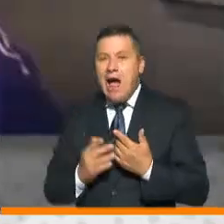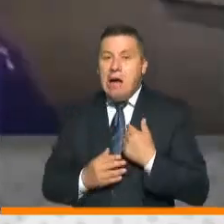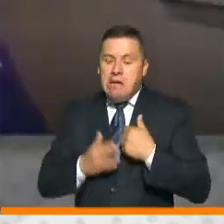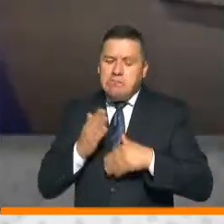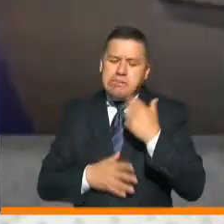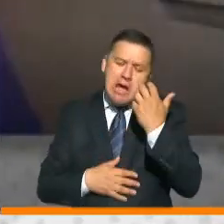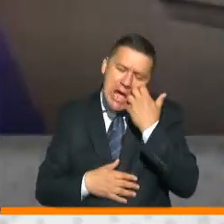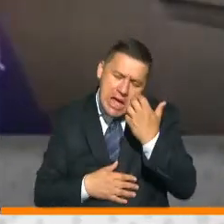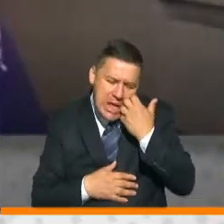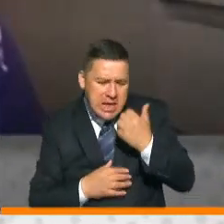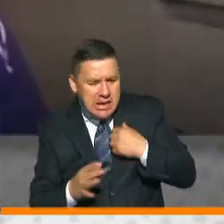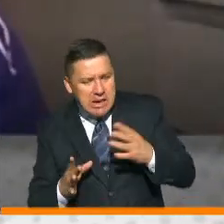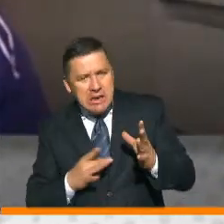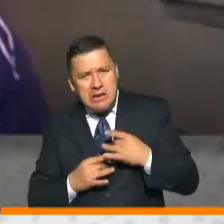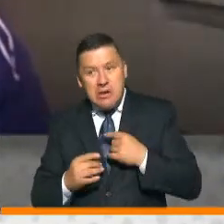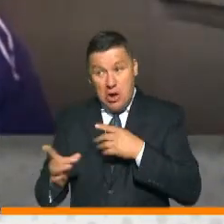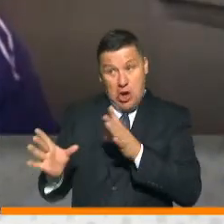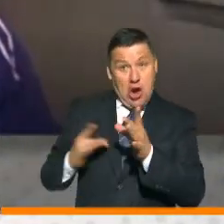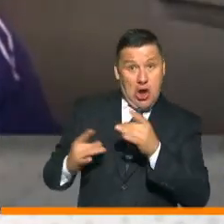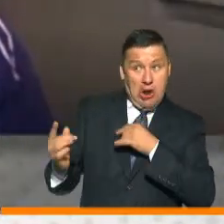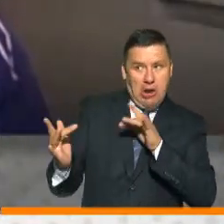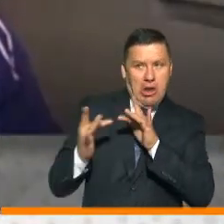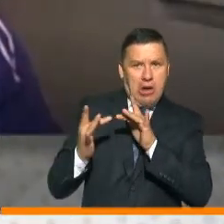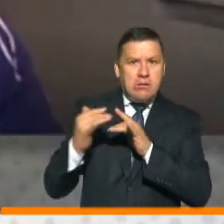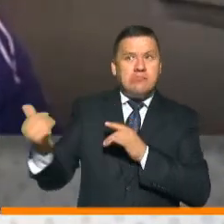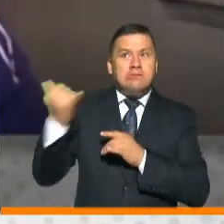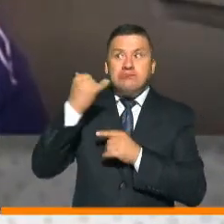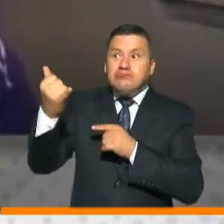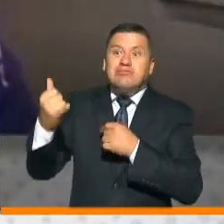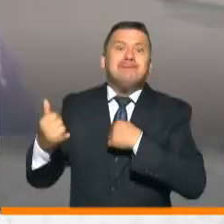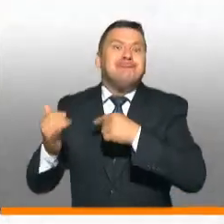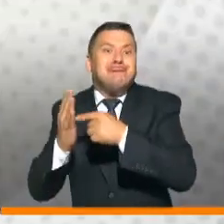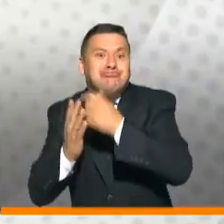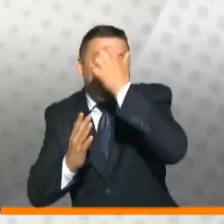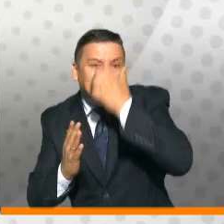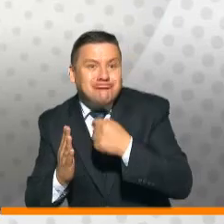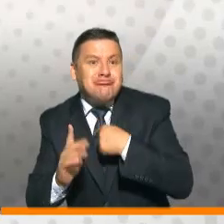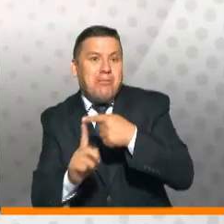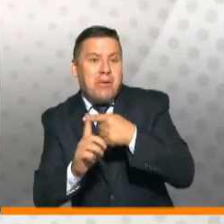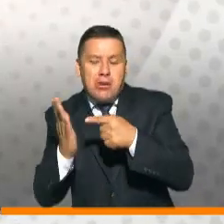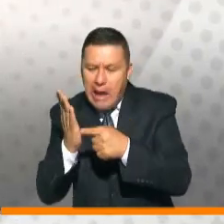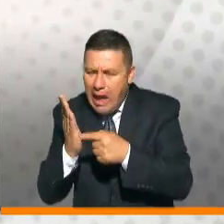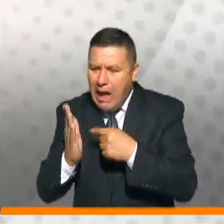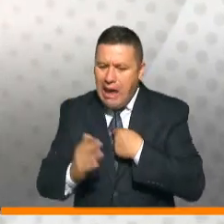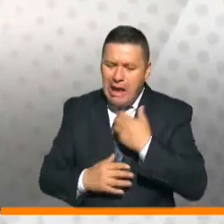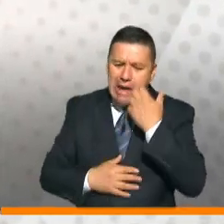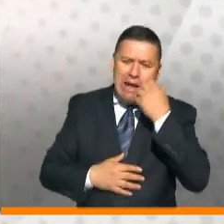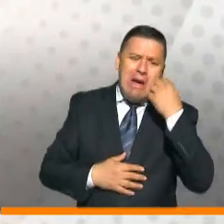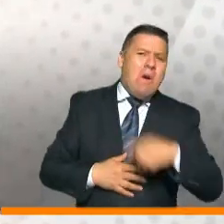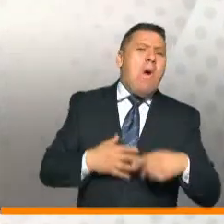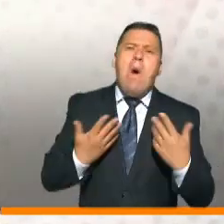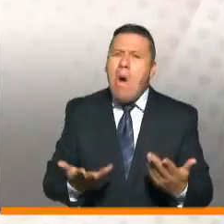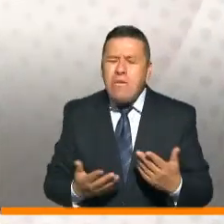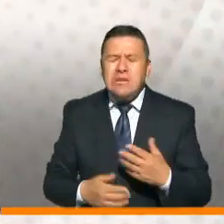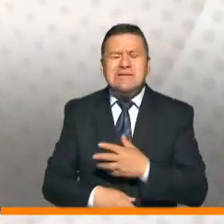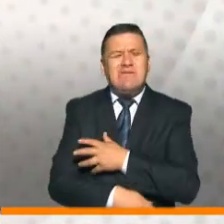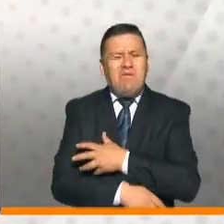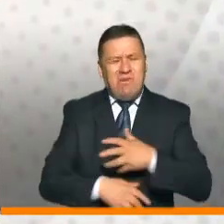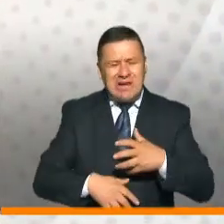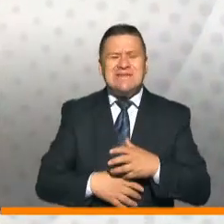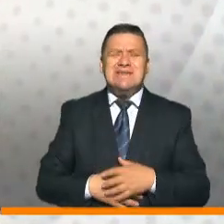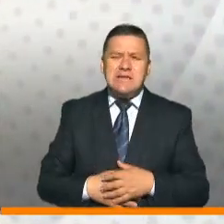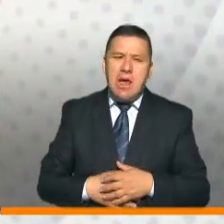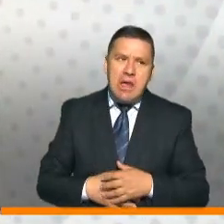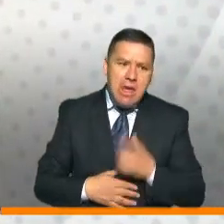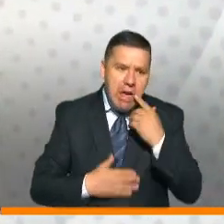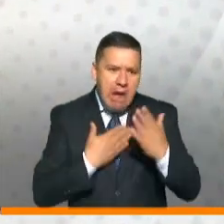ahí una persona con la que estuvimos en contacto nos llamó a decirnos que había salido positivo. Presentó fuertes síntomas y esto la